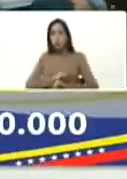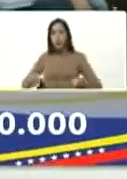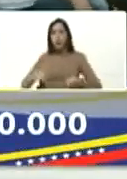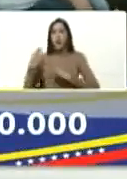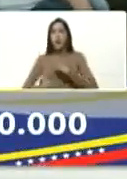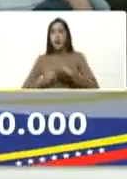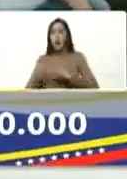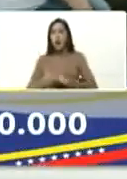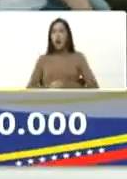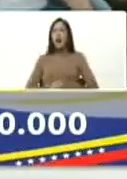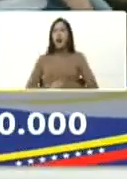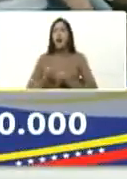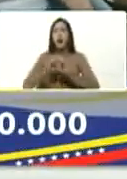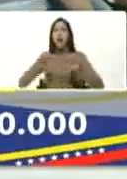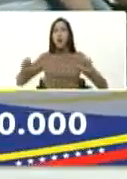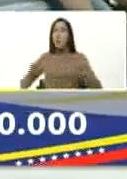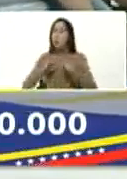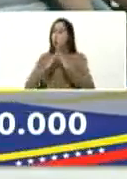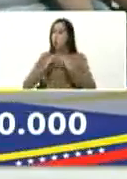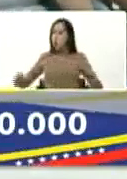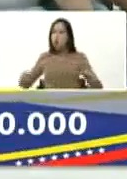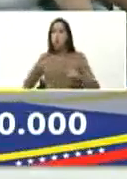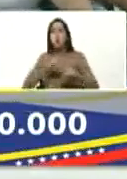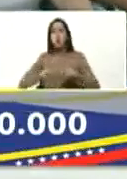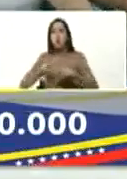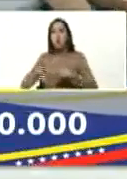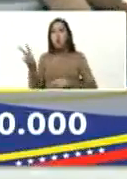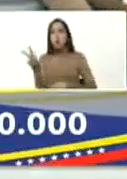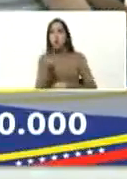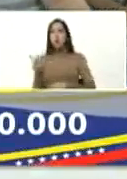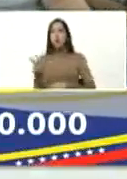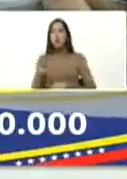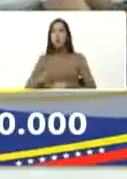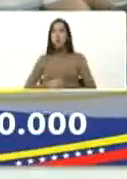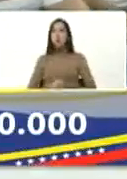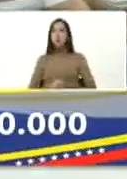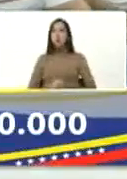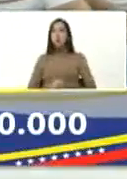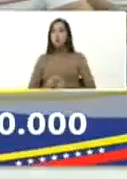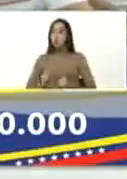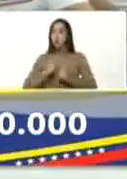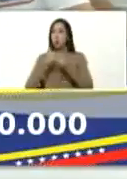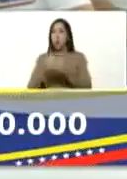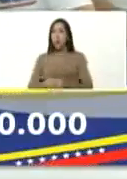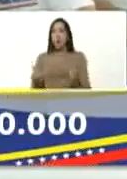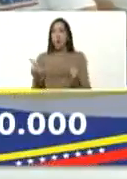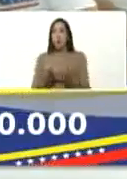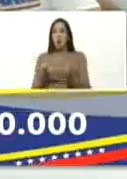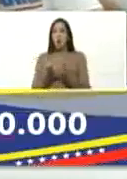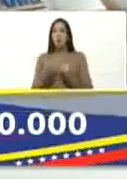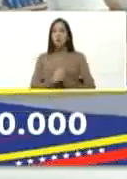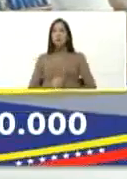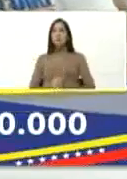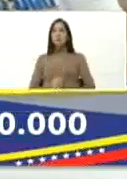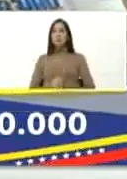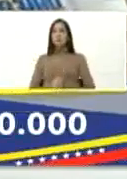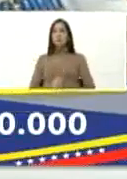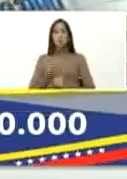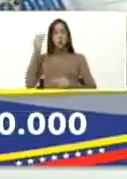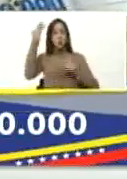Y como él, todos los muchachos de Venezuela y las muchachas, comenzara su liceo y ya tiene el